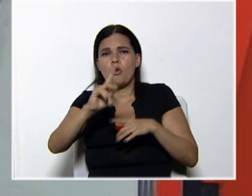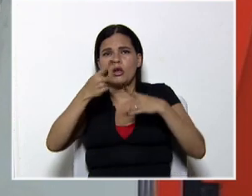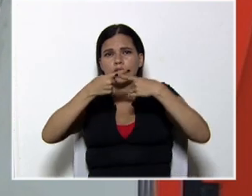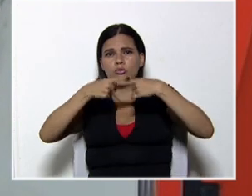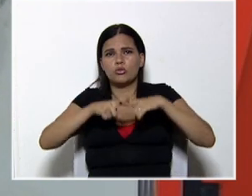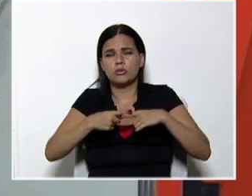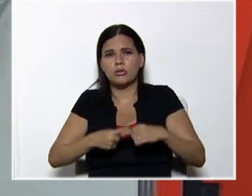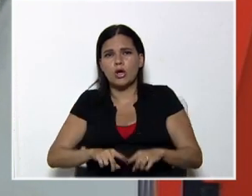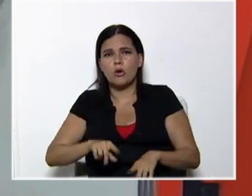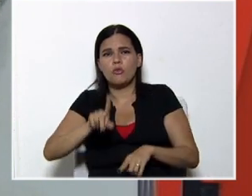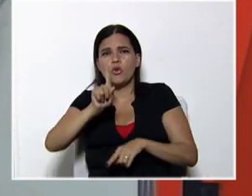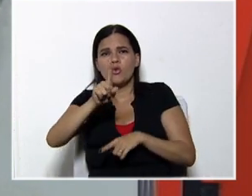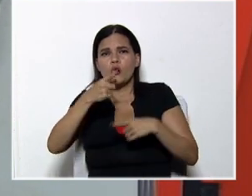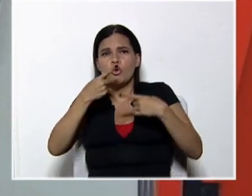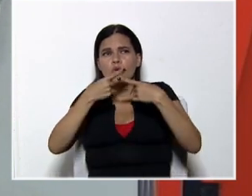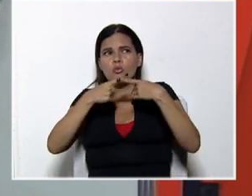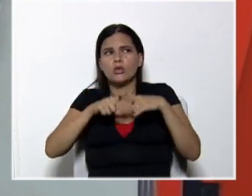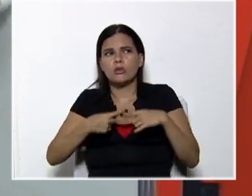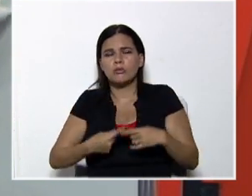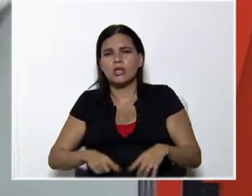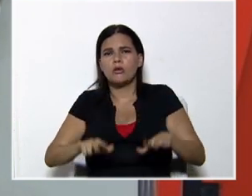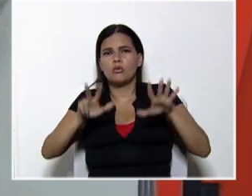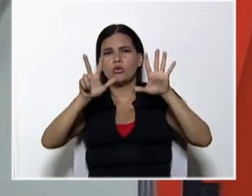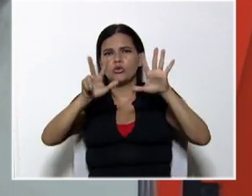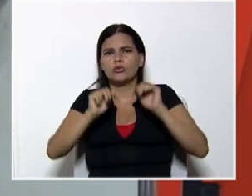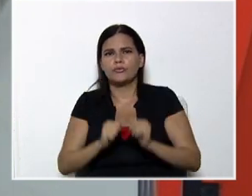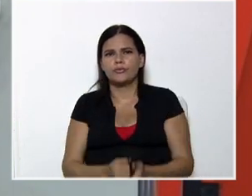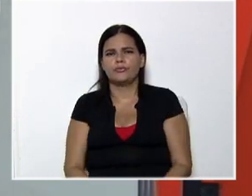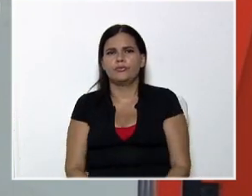por 8.